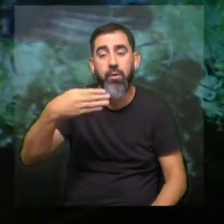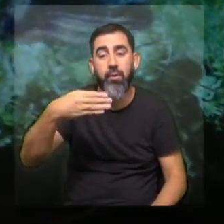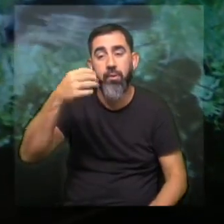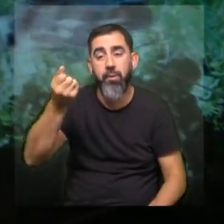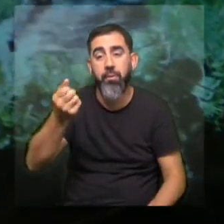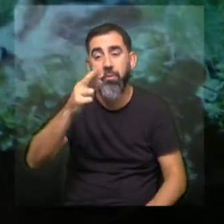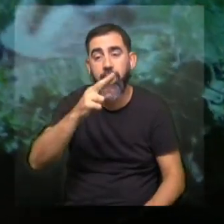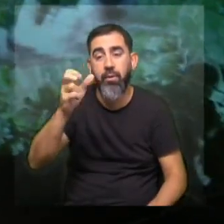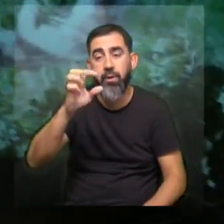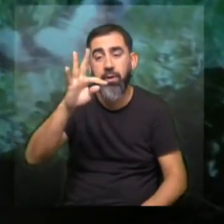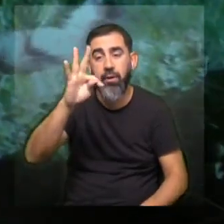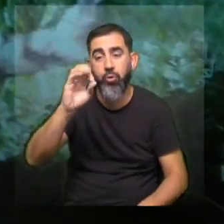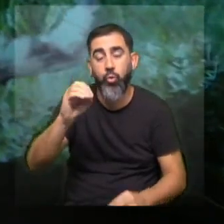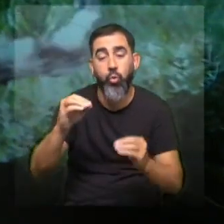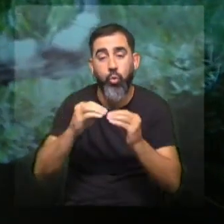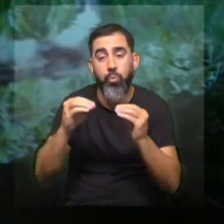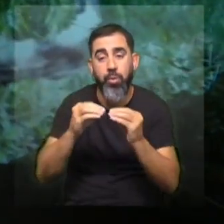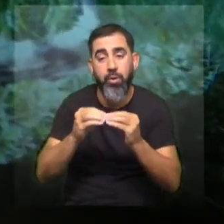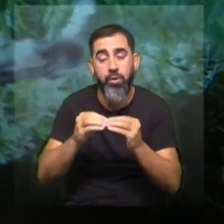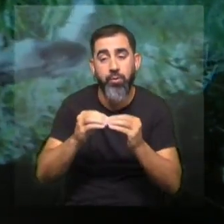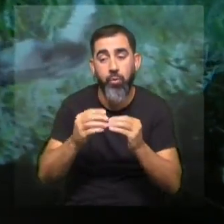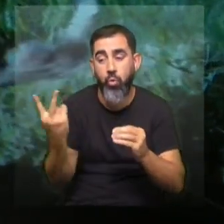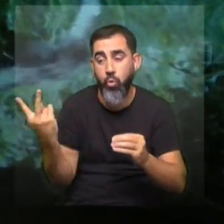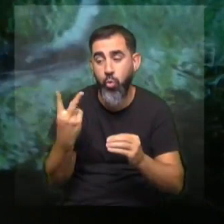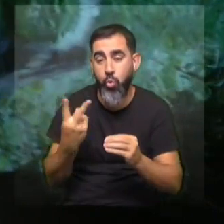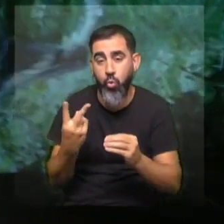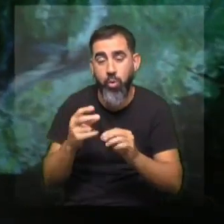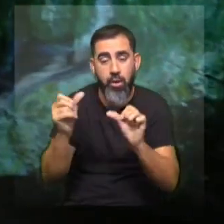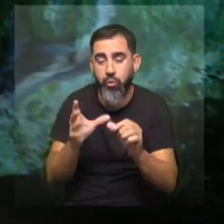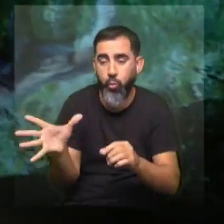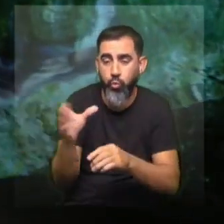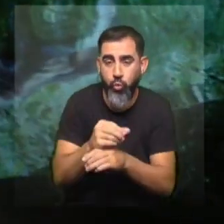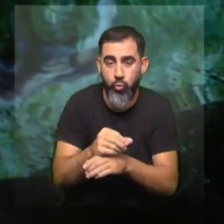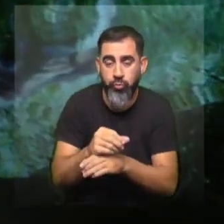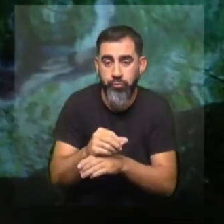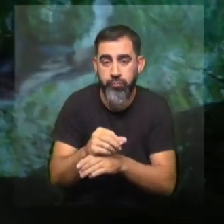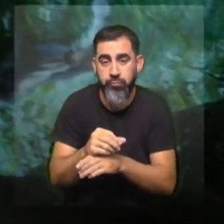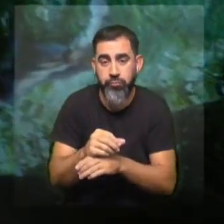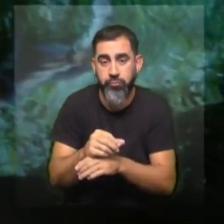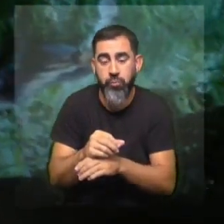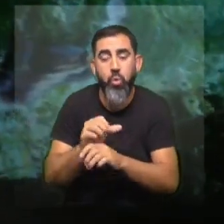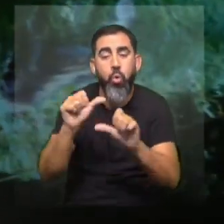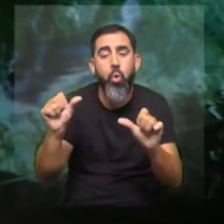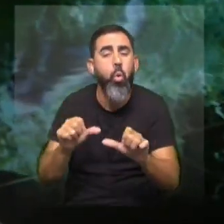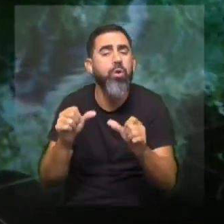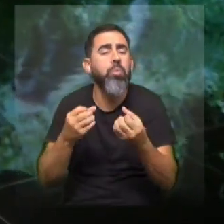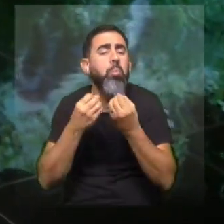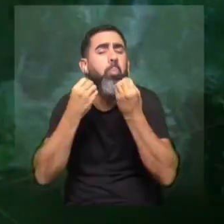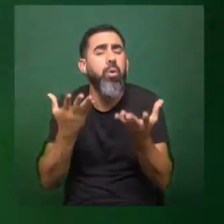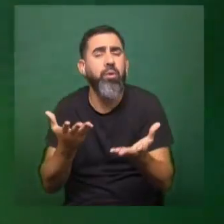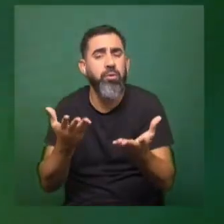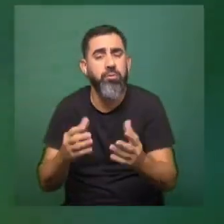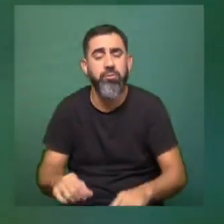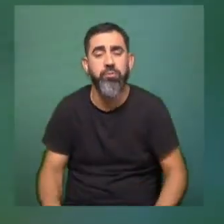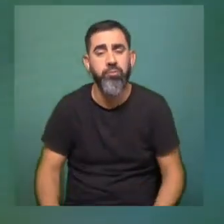compañera y que es la otra pata de Uruguay Fototrampeo. Somos nosotros dos que hacemos todo. ¿Lo hacen por algo más que por el placer de